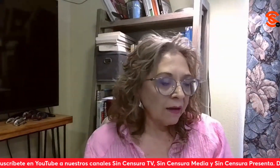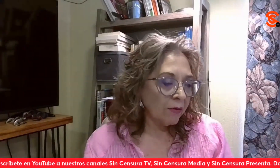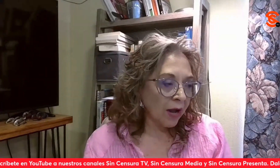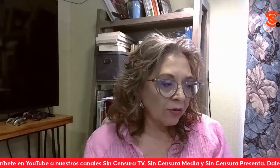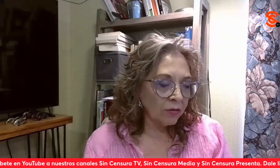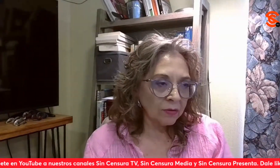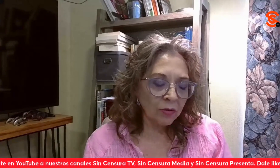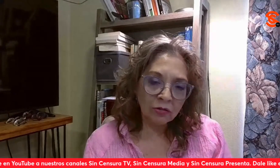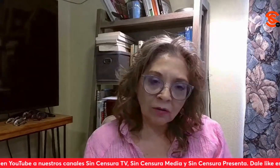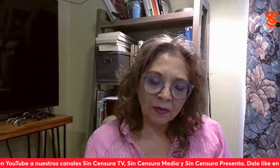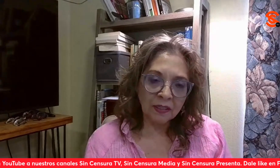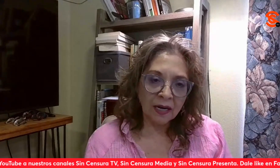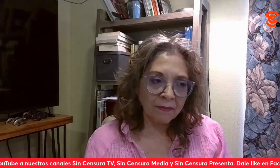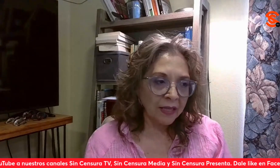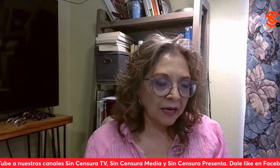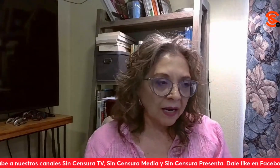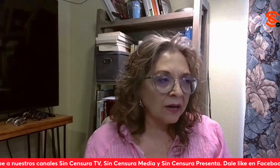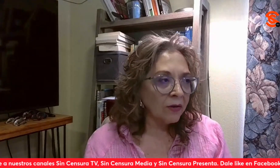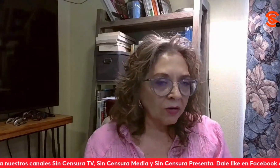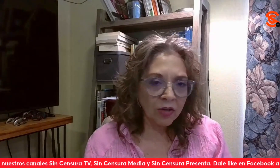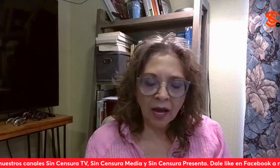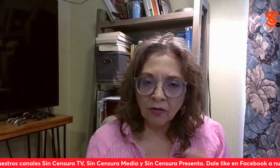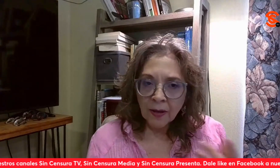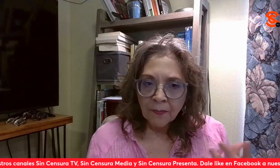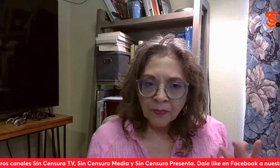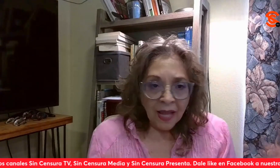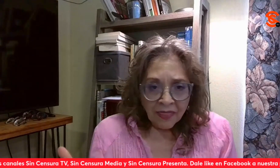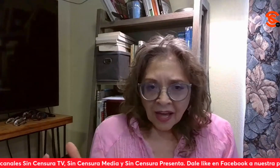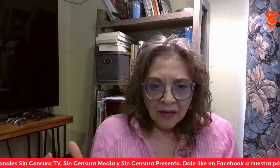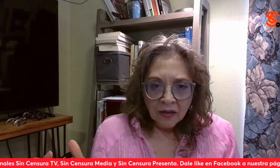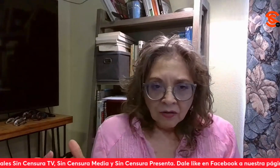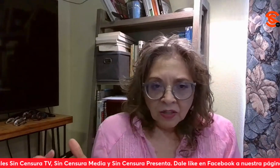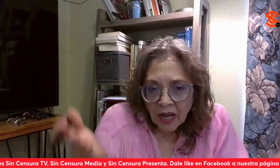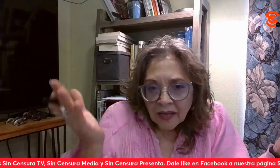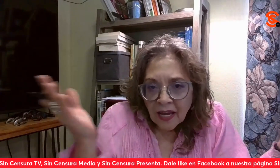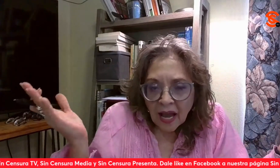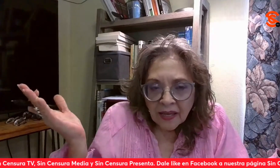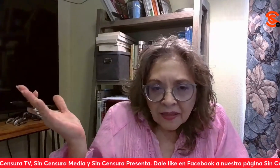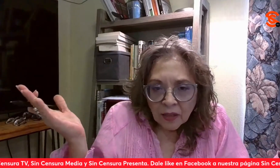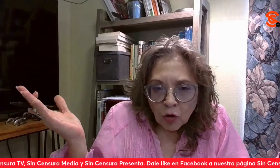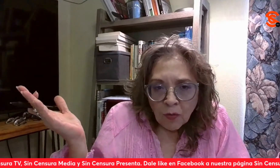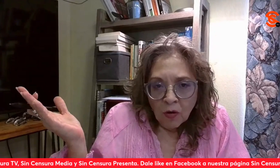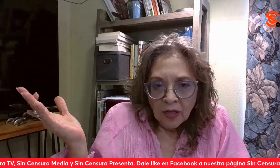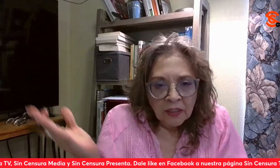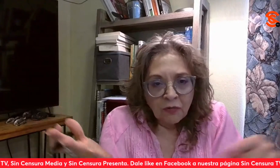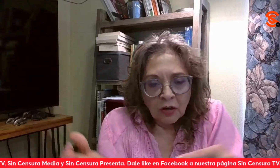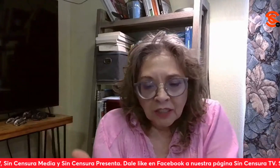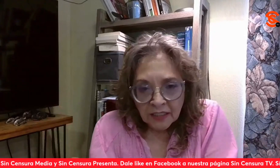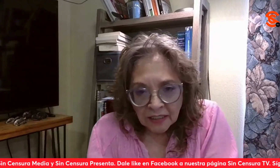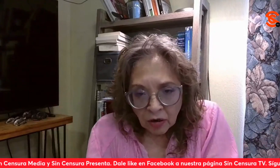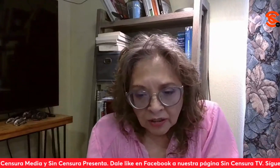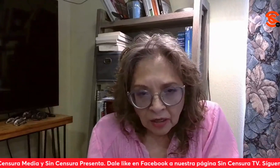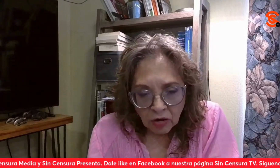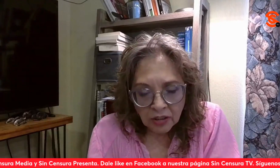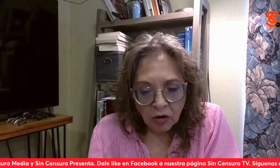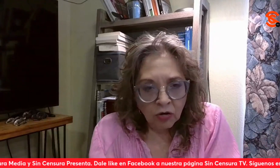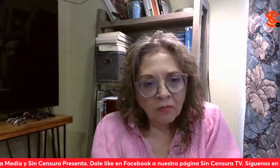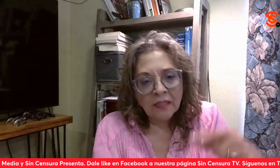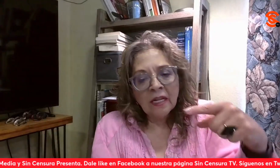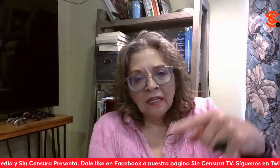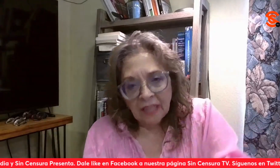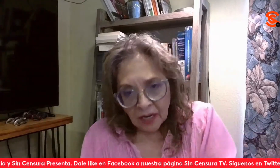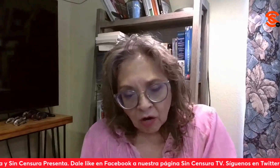que ahora lo vamos a ver en la marcha del 18 de febrero, ese Lorenzo Córdoba era un potencial absoluto corrupto que permitió